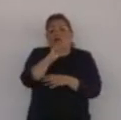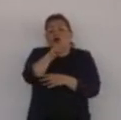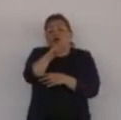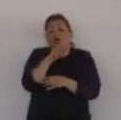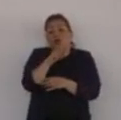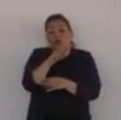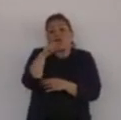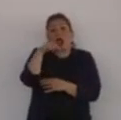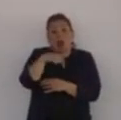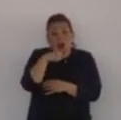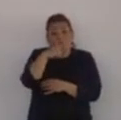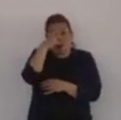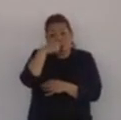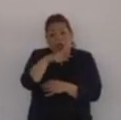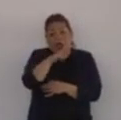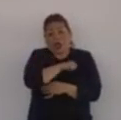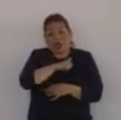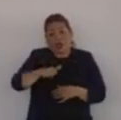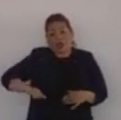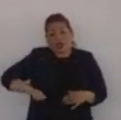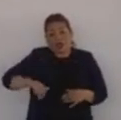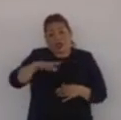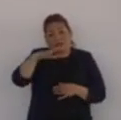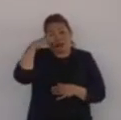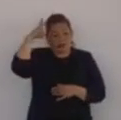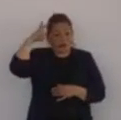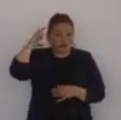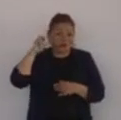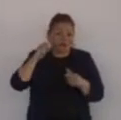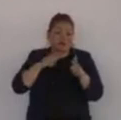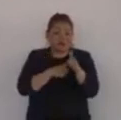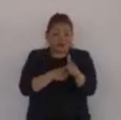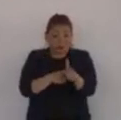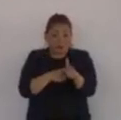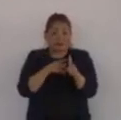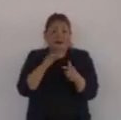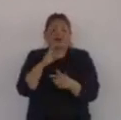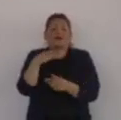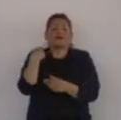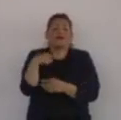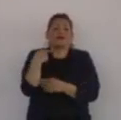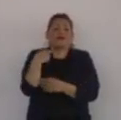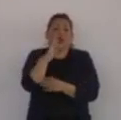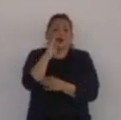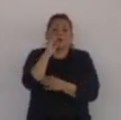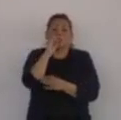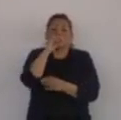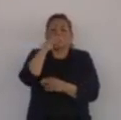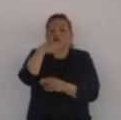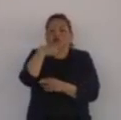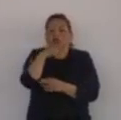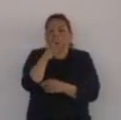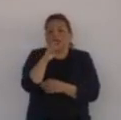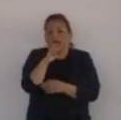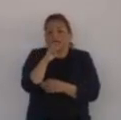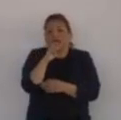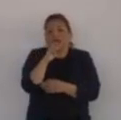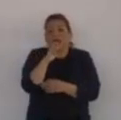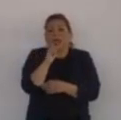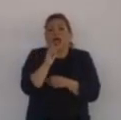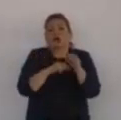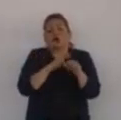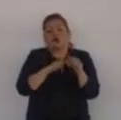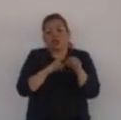México aquí para la alcaldía Miguel Hidalgo. Se llama Bosque de Chapultepec, Naturaleza y